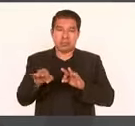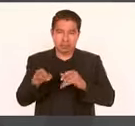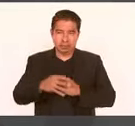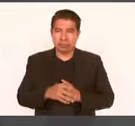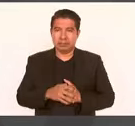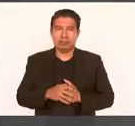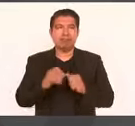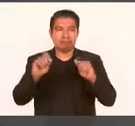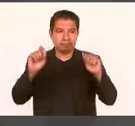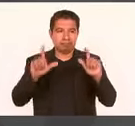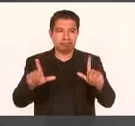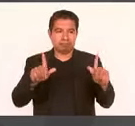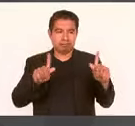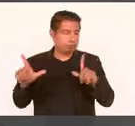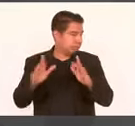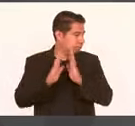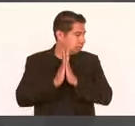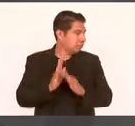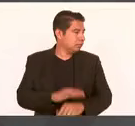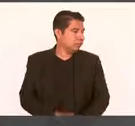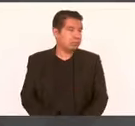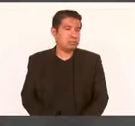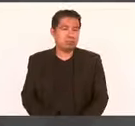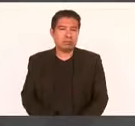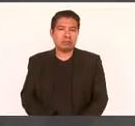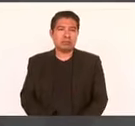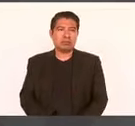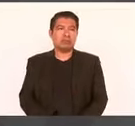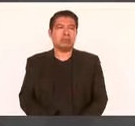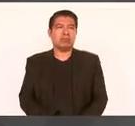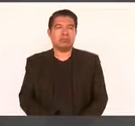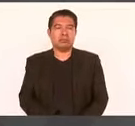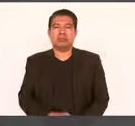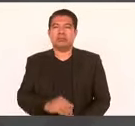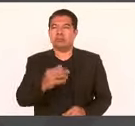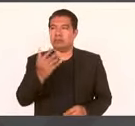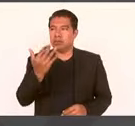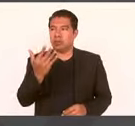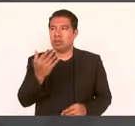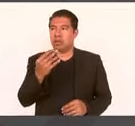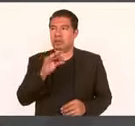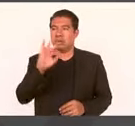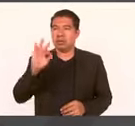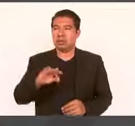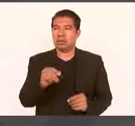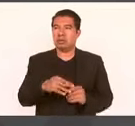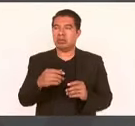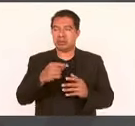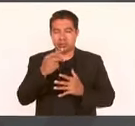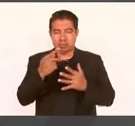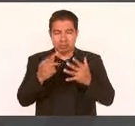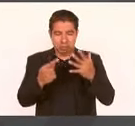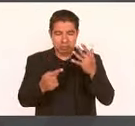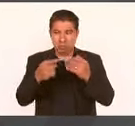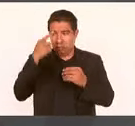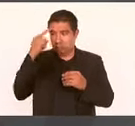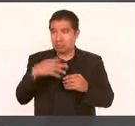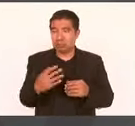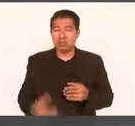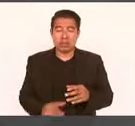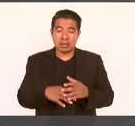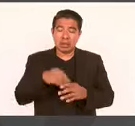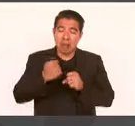Podemos pasar a la siguiente. Casi el 50% de los recursos destinados al programa han provenido